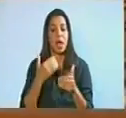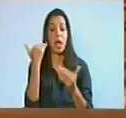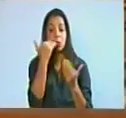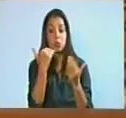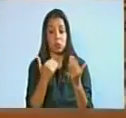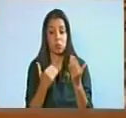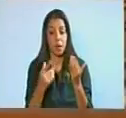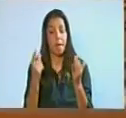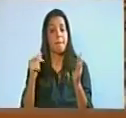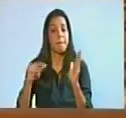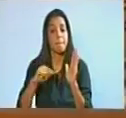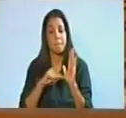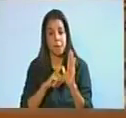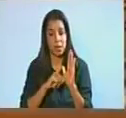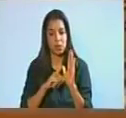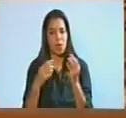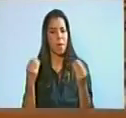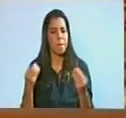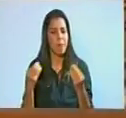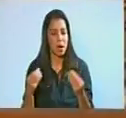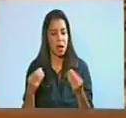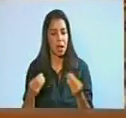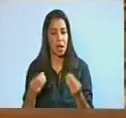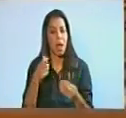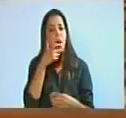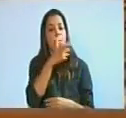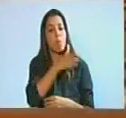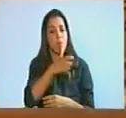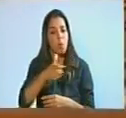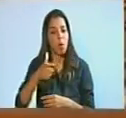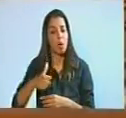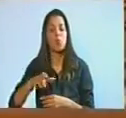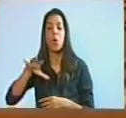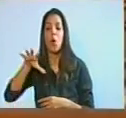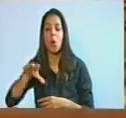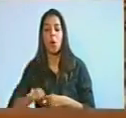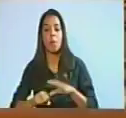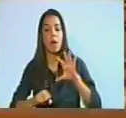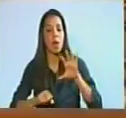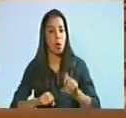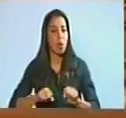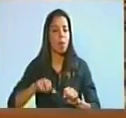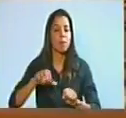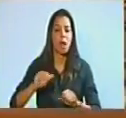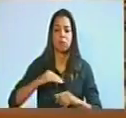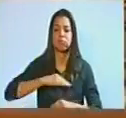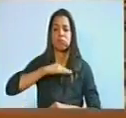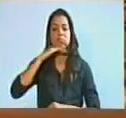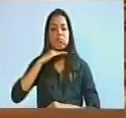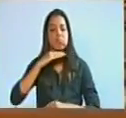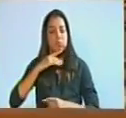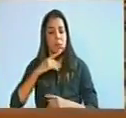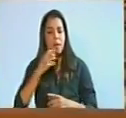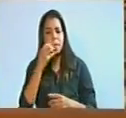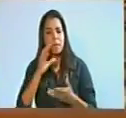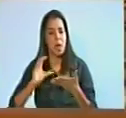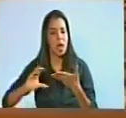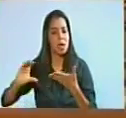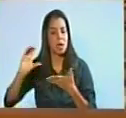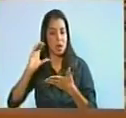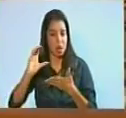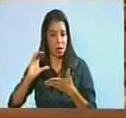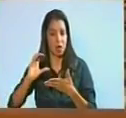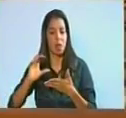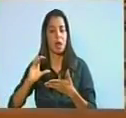de costos, para garantizar el acceso oportuno, suficiente y de calidad a